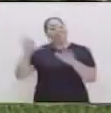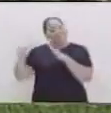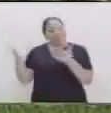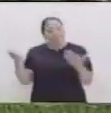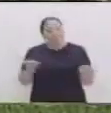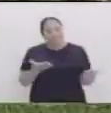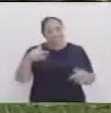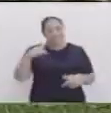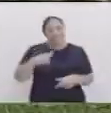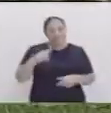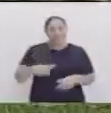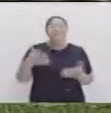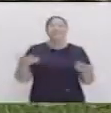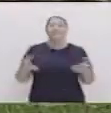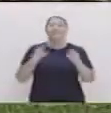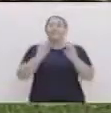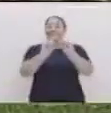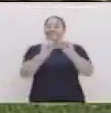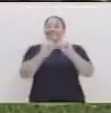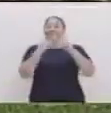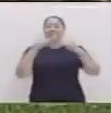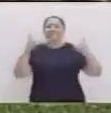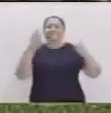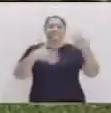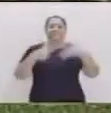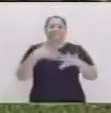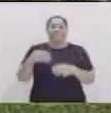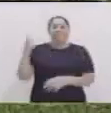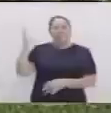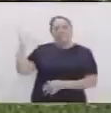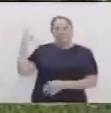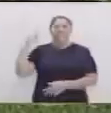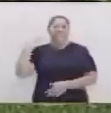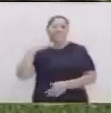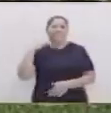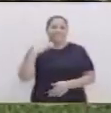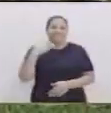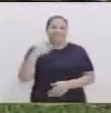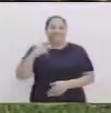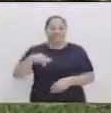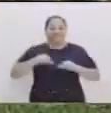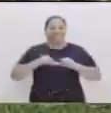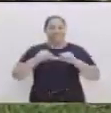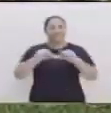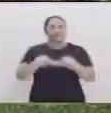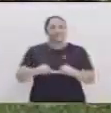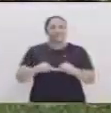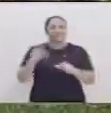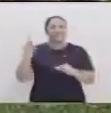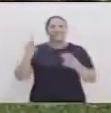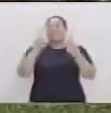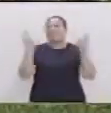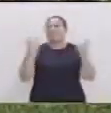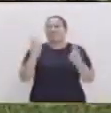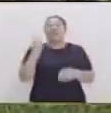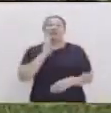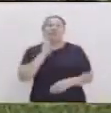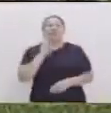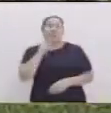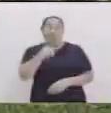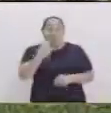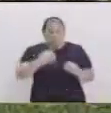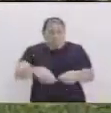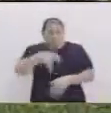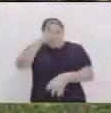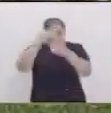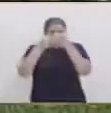Bienvenidos nuevamente al segmento de Lengua de Señas de Guatemala. Mi nombre es Mauricio Méndez. Vamos a darle continuidad al tema de los verbos para que ustedes puedan aprender muchas